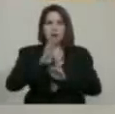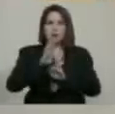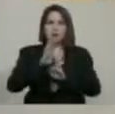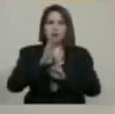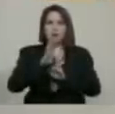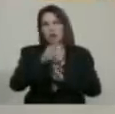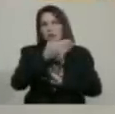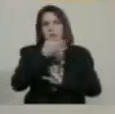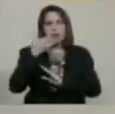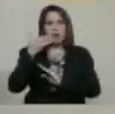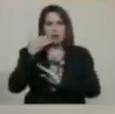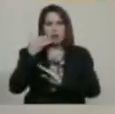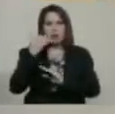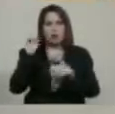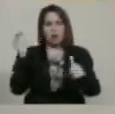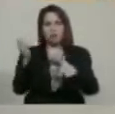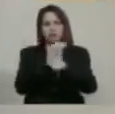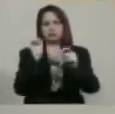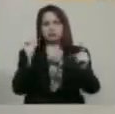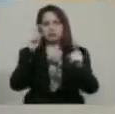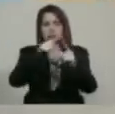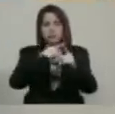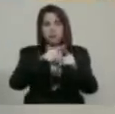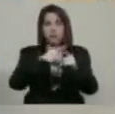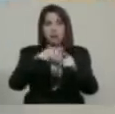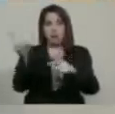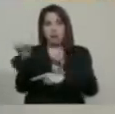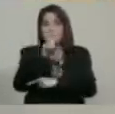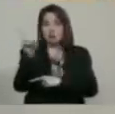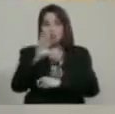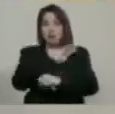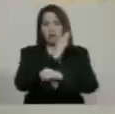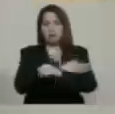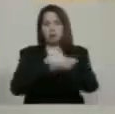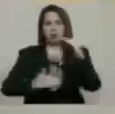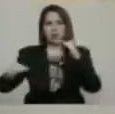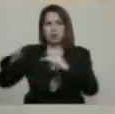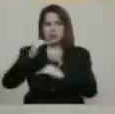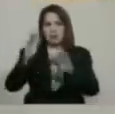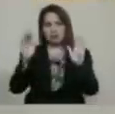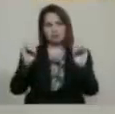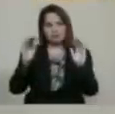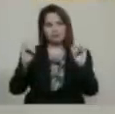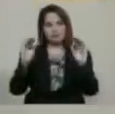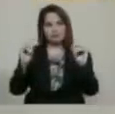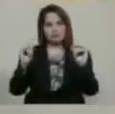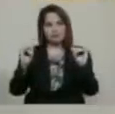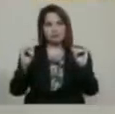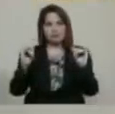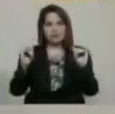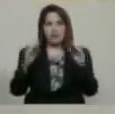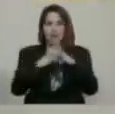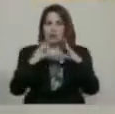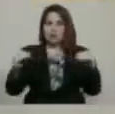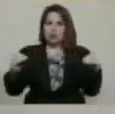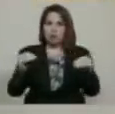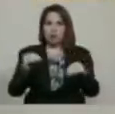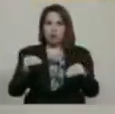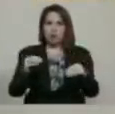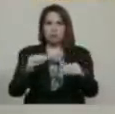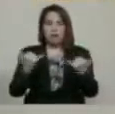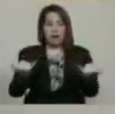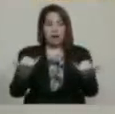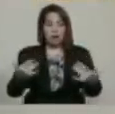de su objetivo de Venezuela potencia. Bueno, me despido de ustedes, compatriotas de toda la patria, seguimos